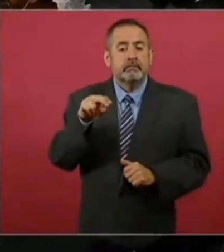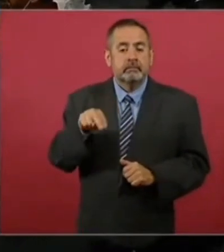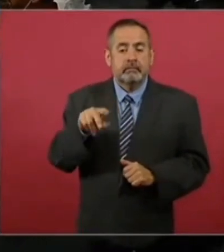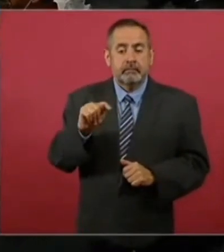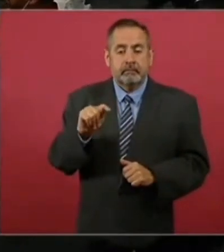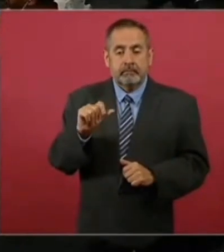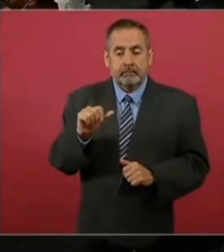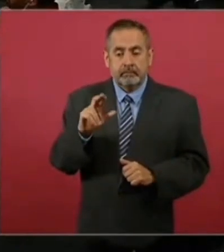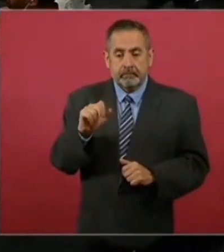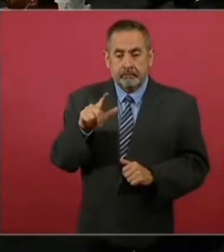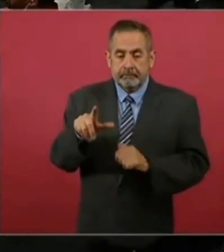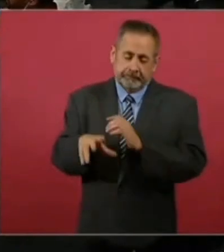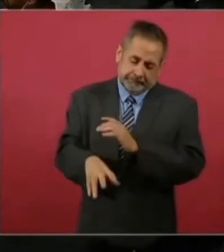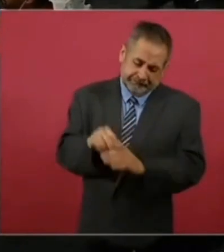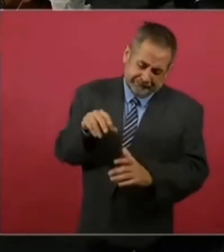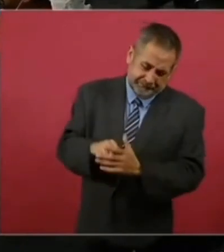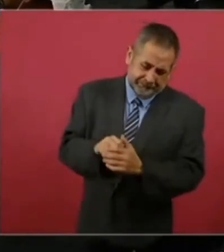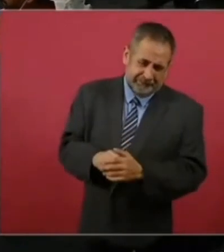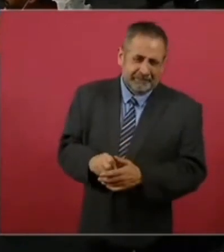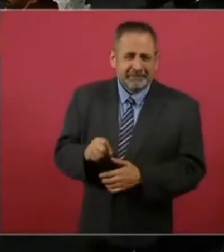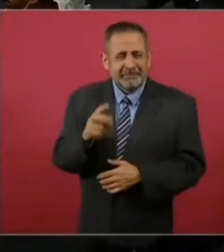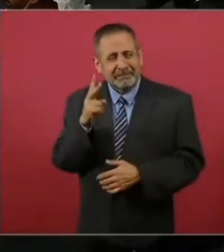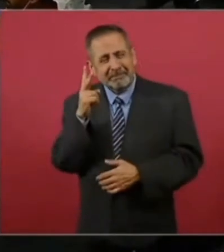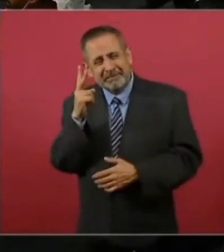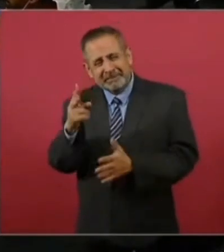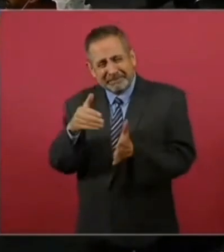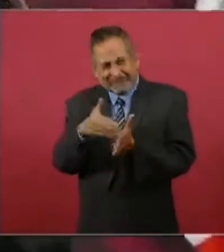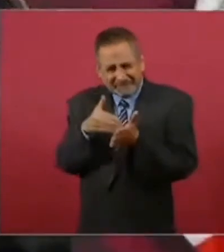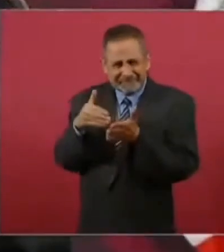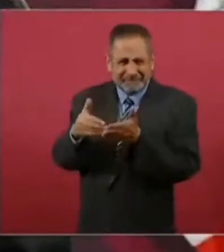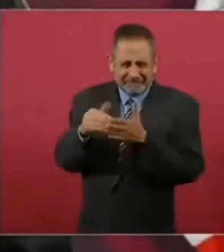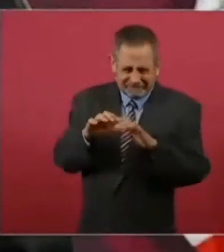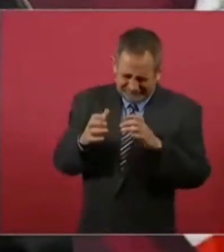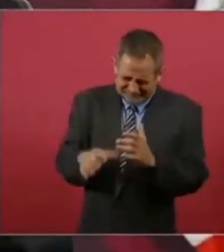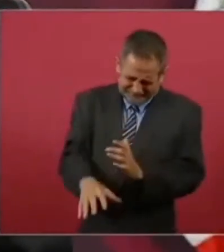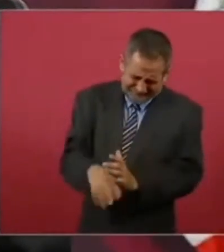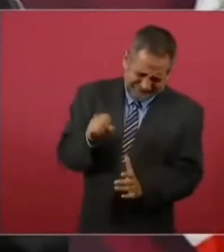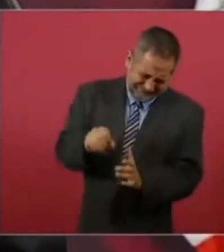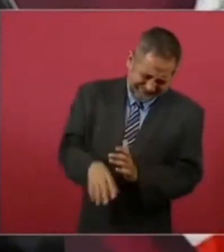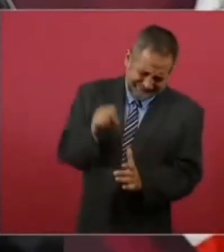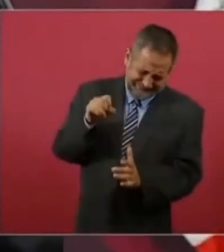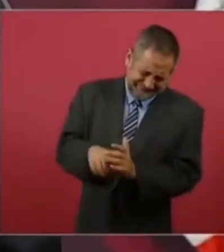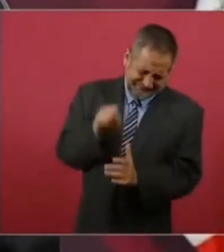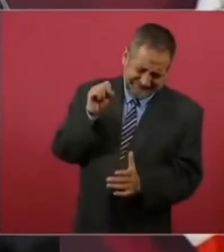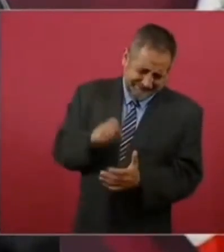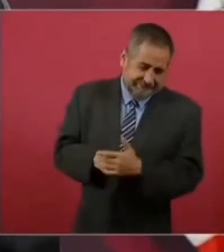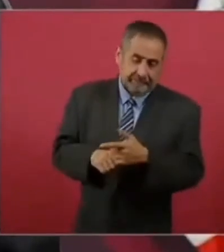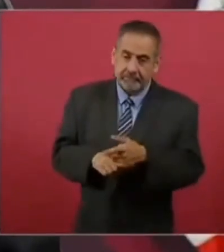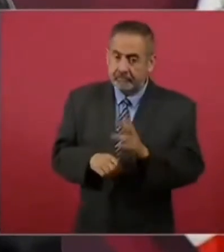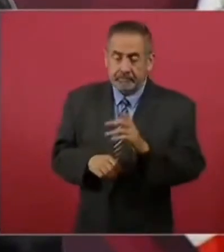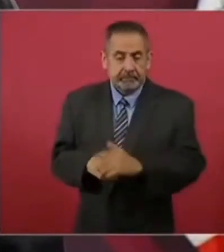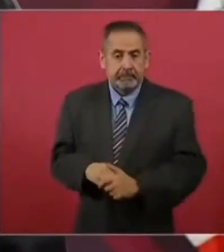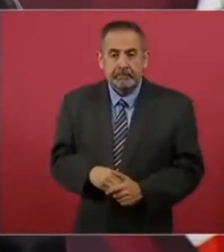le sacaban hasta más de 2 millones de barriles solo a ese campo,